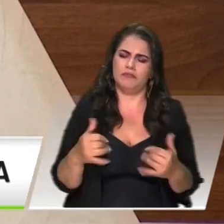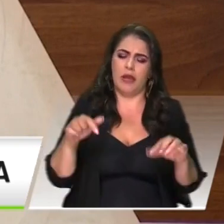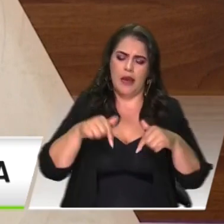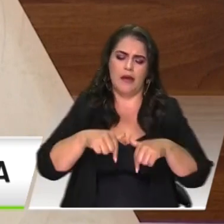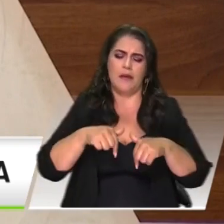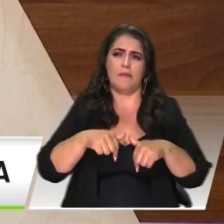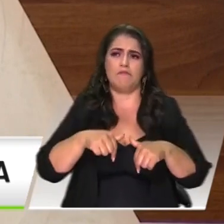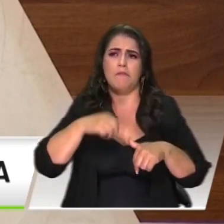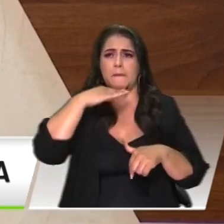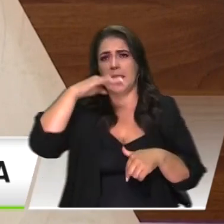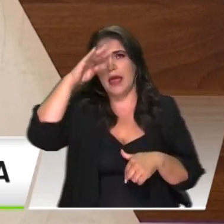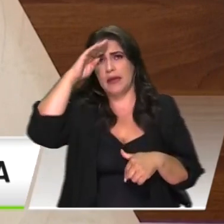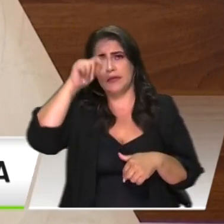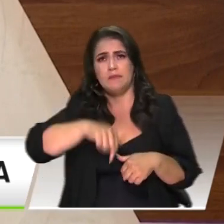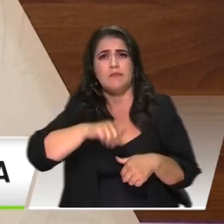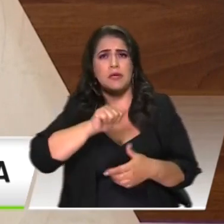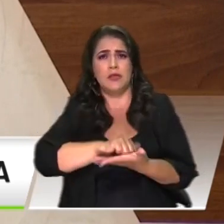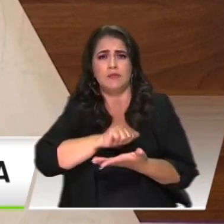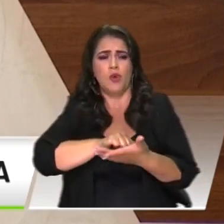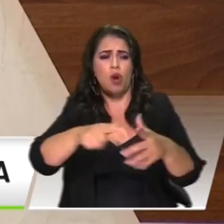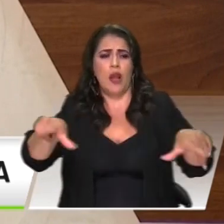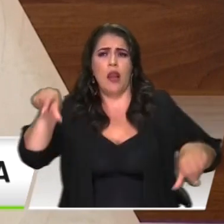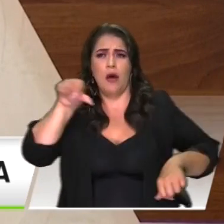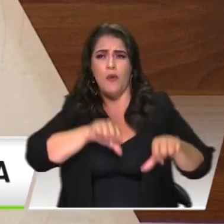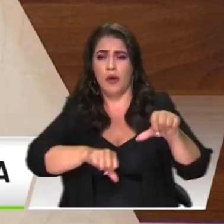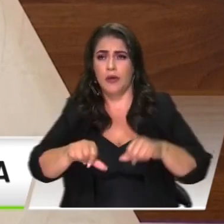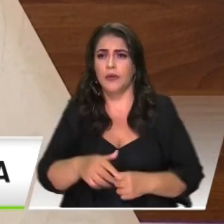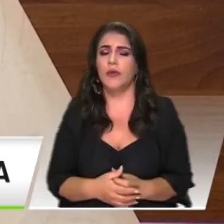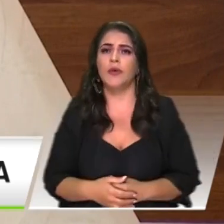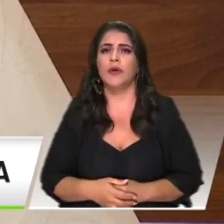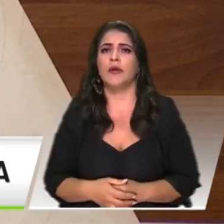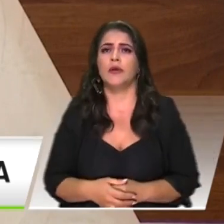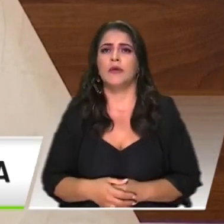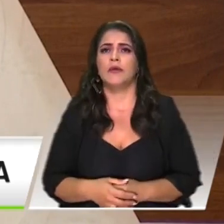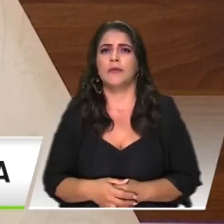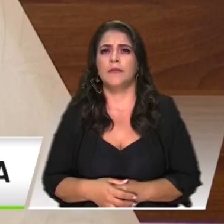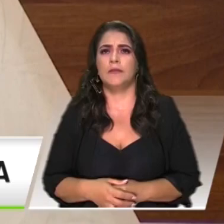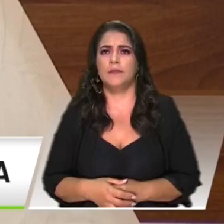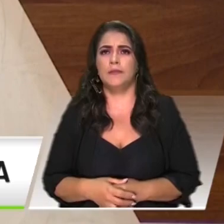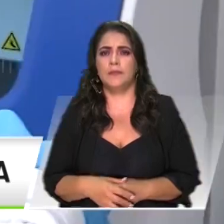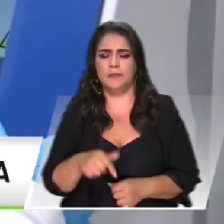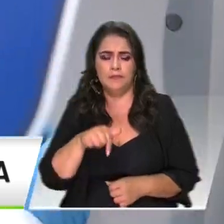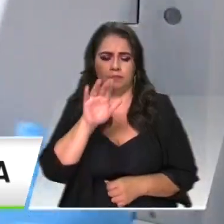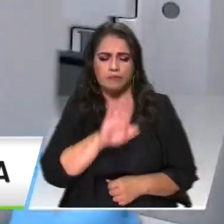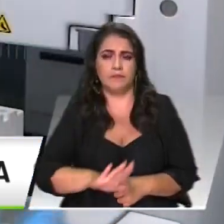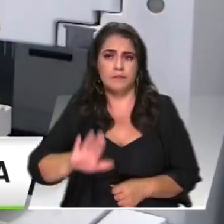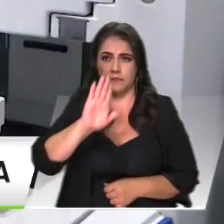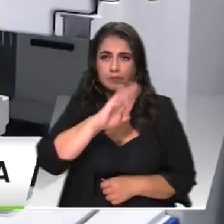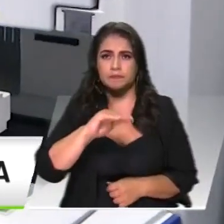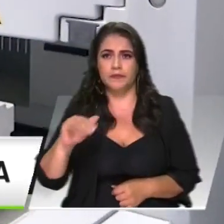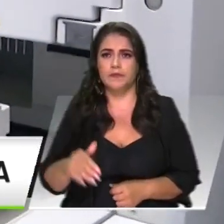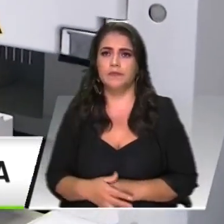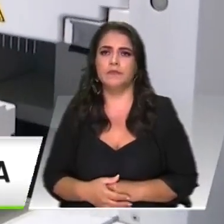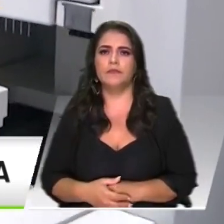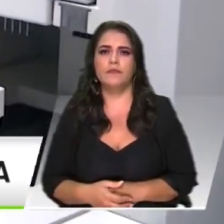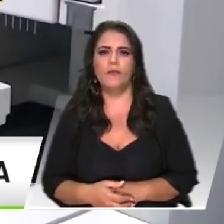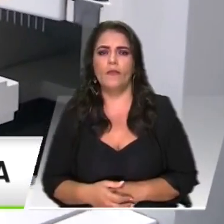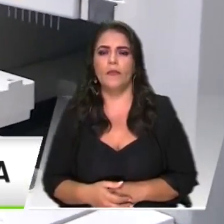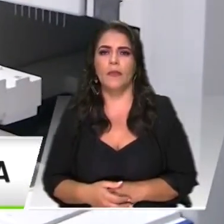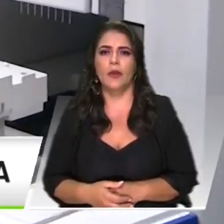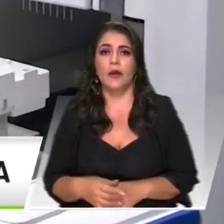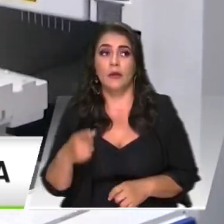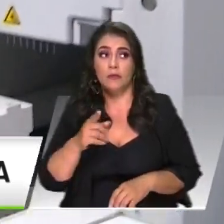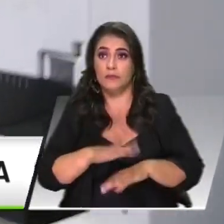poder procesar como laboratorio colaborativo en el de salud pública del departamento de Antioquia las autoridades sanitarias